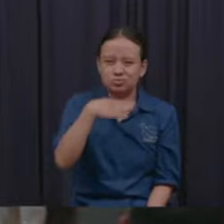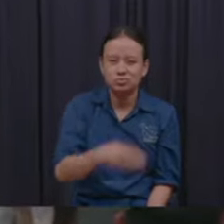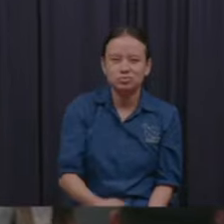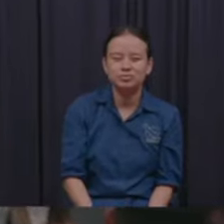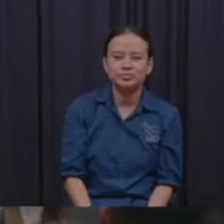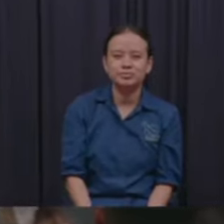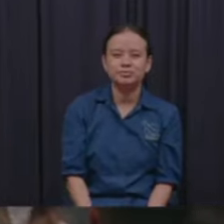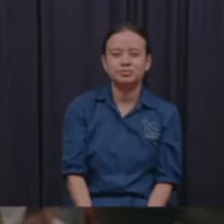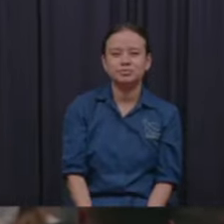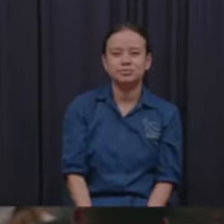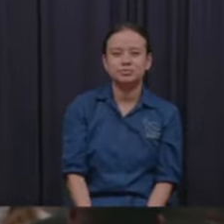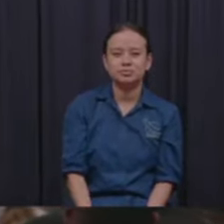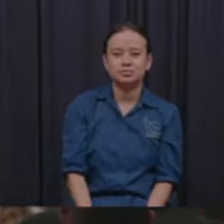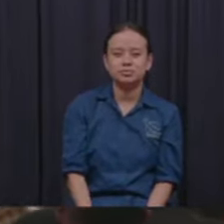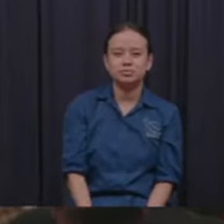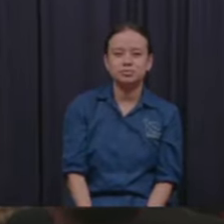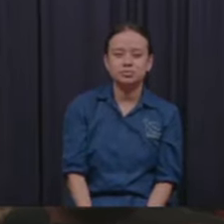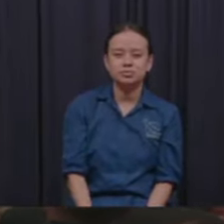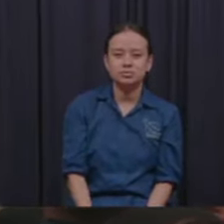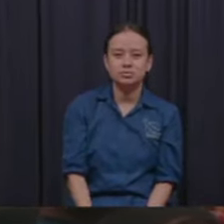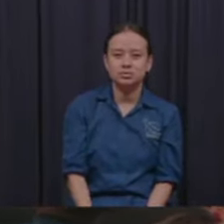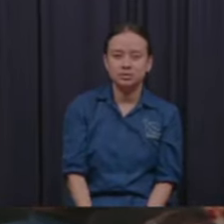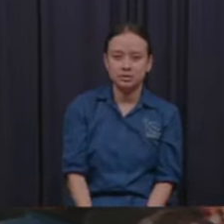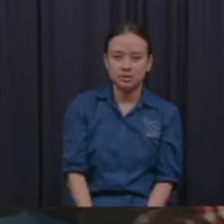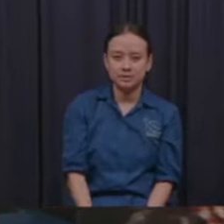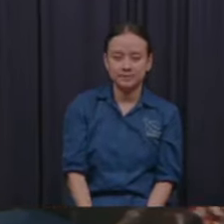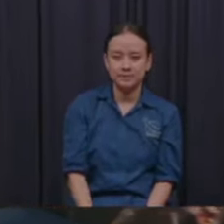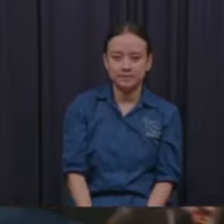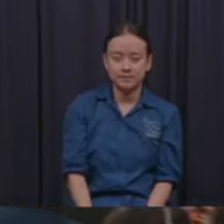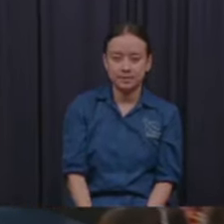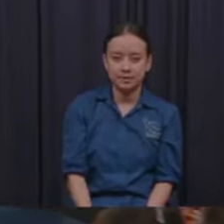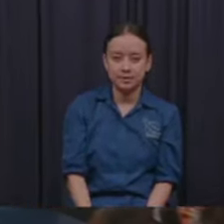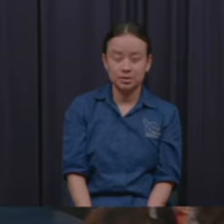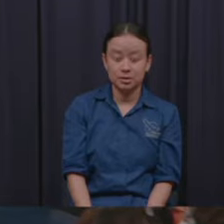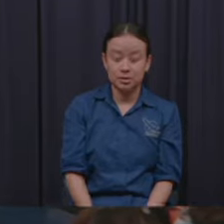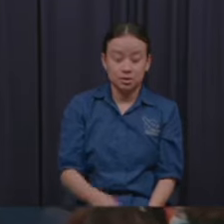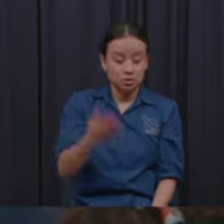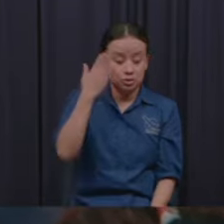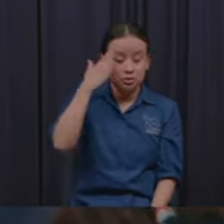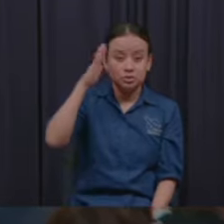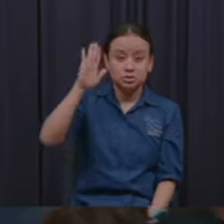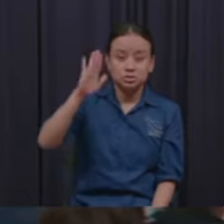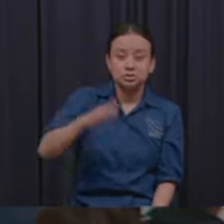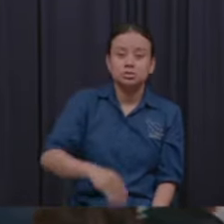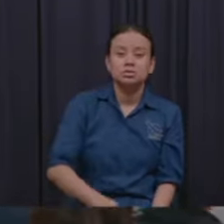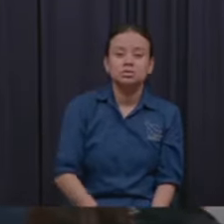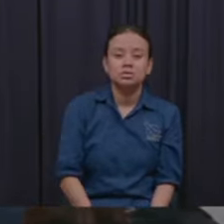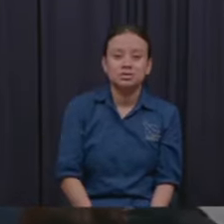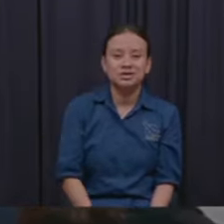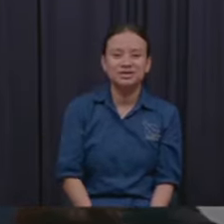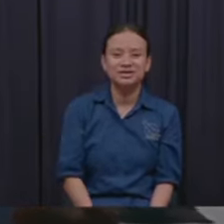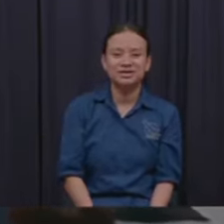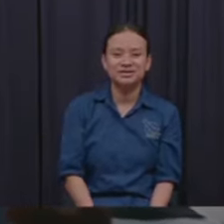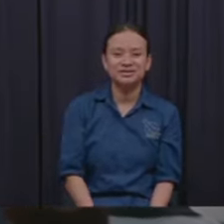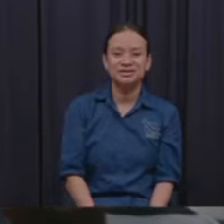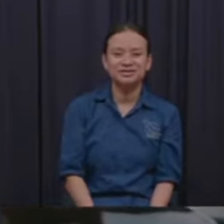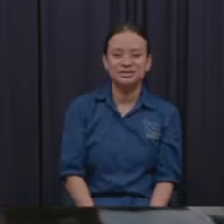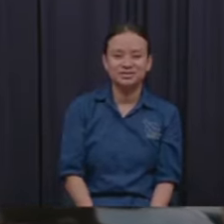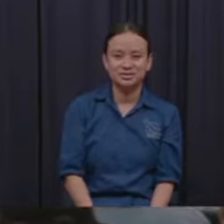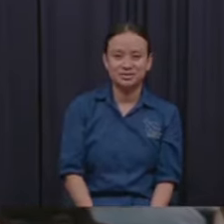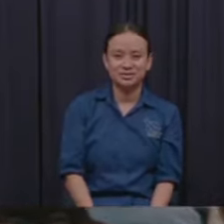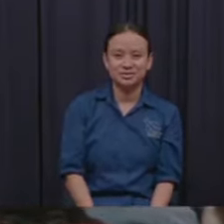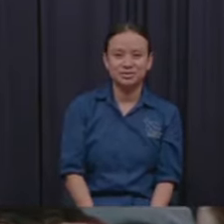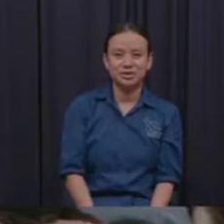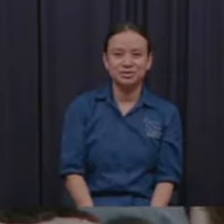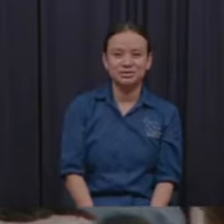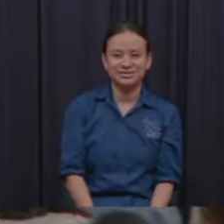A decir, pastor, hay un demonio, apesta mi casa. Y es que no se baña el tipo, ¿verdad? Eso es otra cosa.